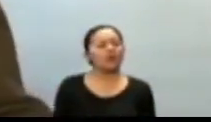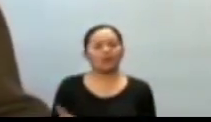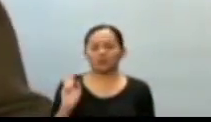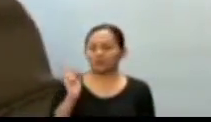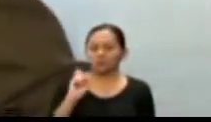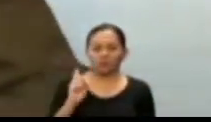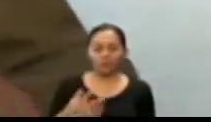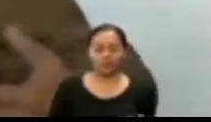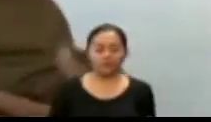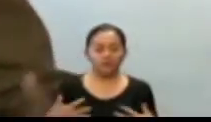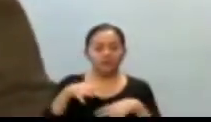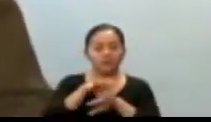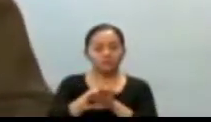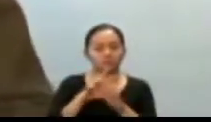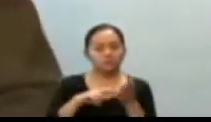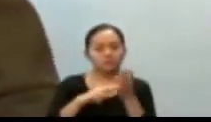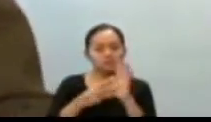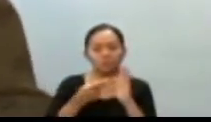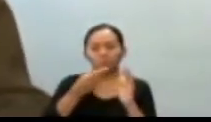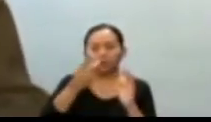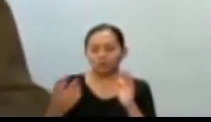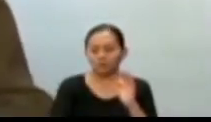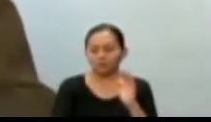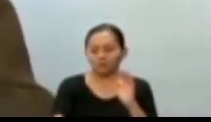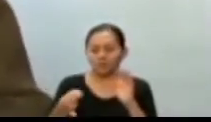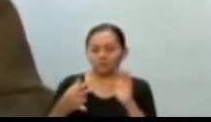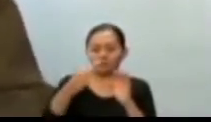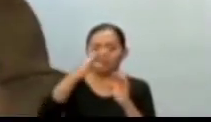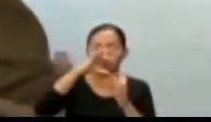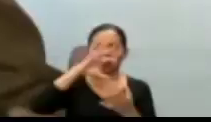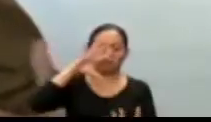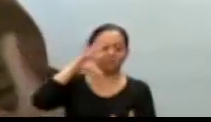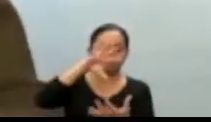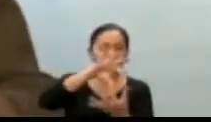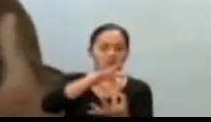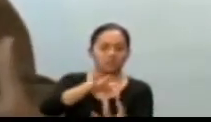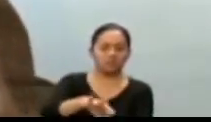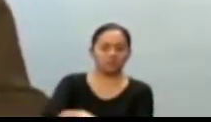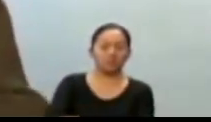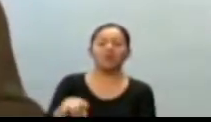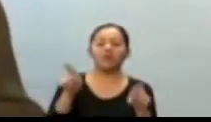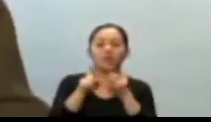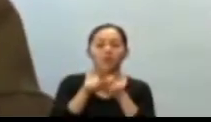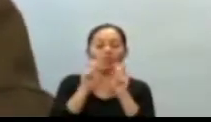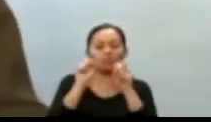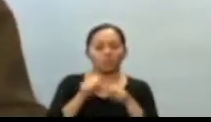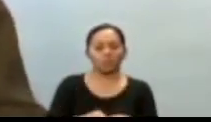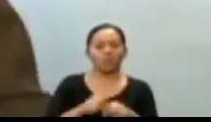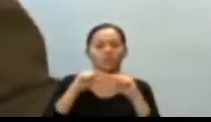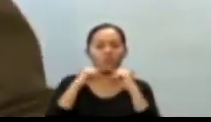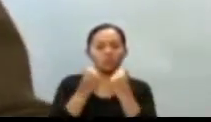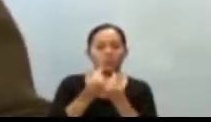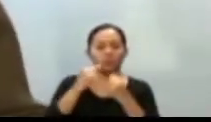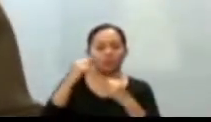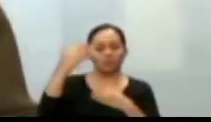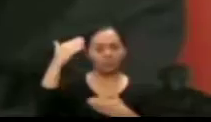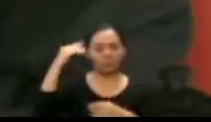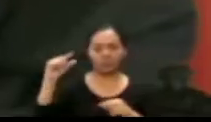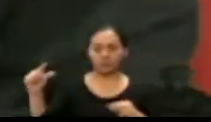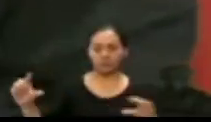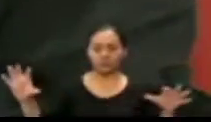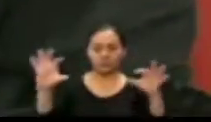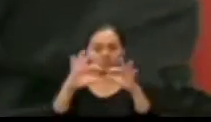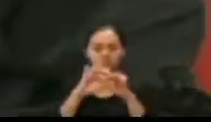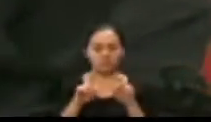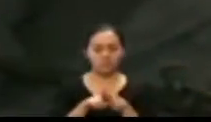integración concebida desde los pueblos y obviamente también ahora desde las diversas fuerzas políticas que sostienen. Justo me iba a eso. A